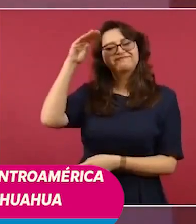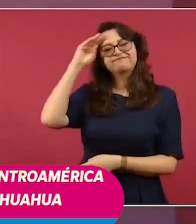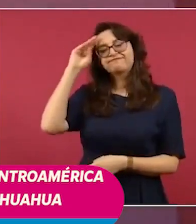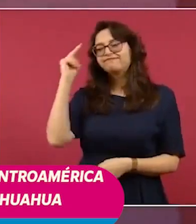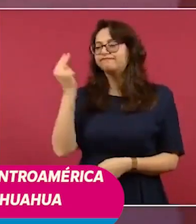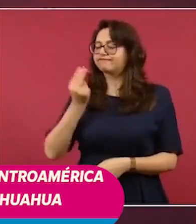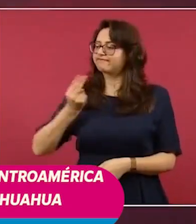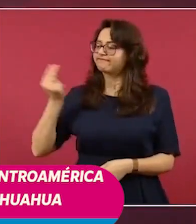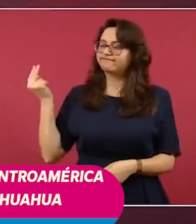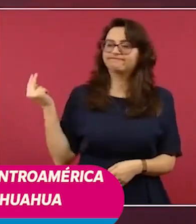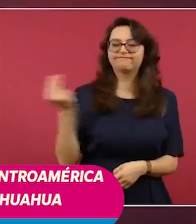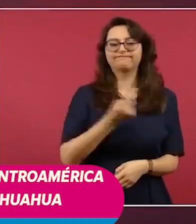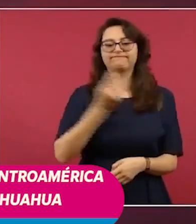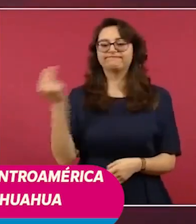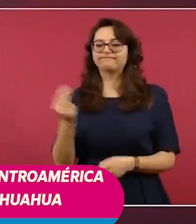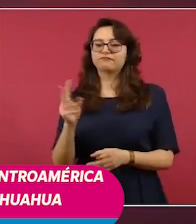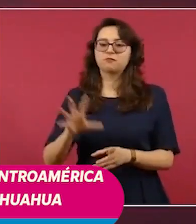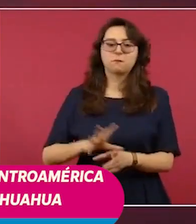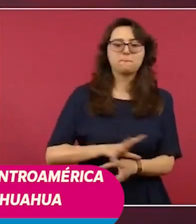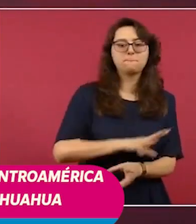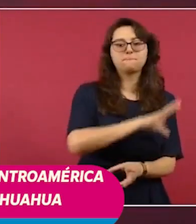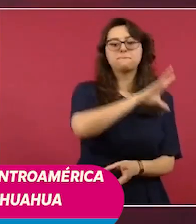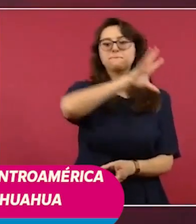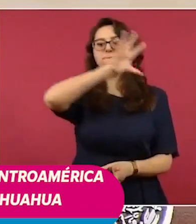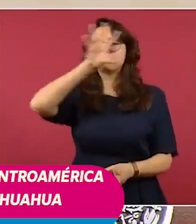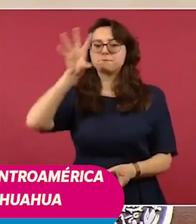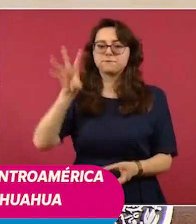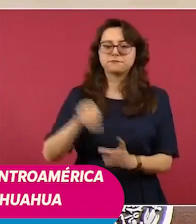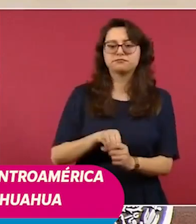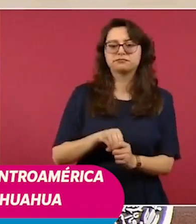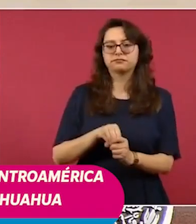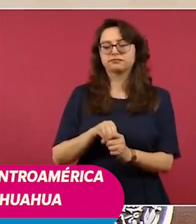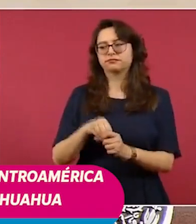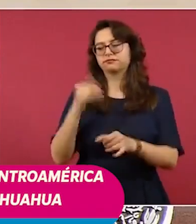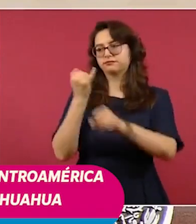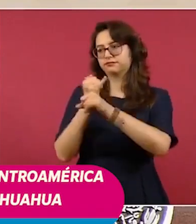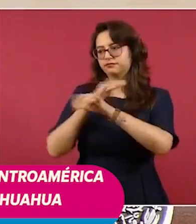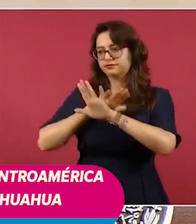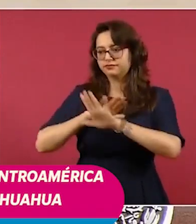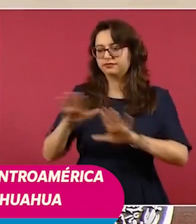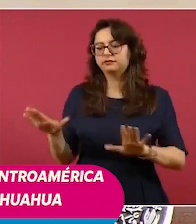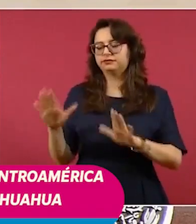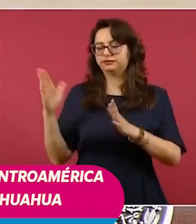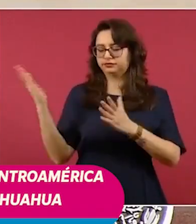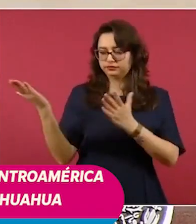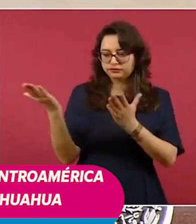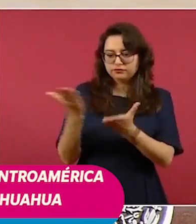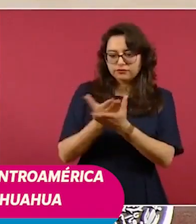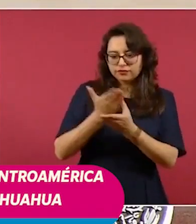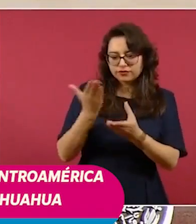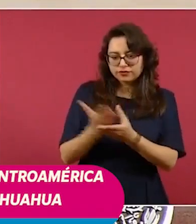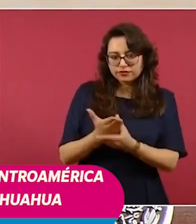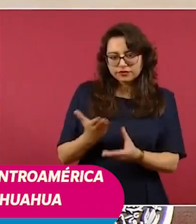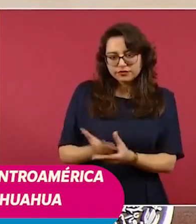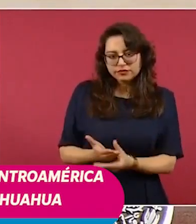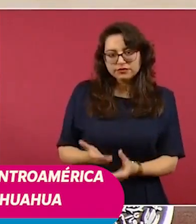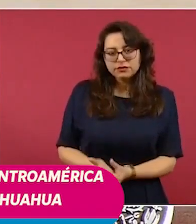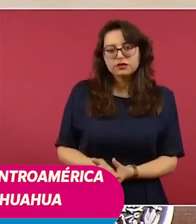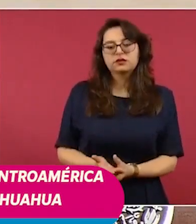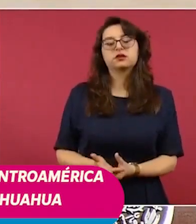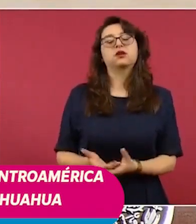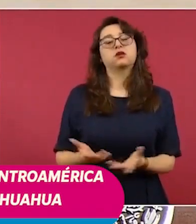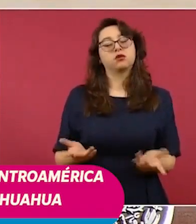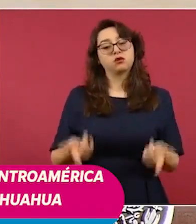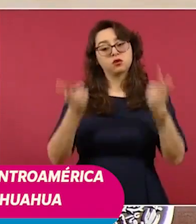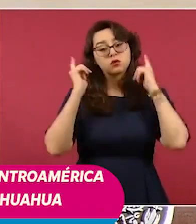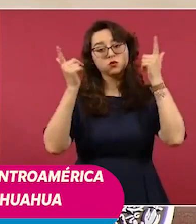los elementos para informar si es posible hoy